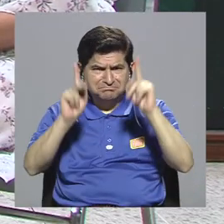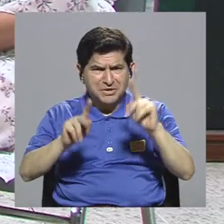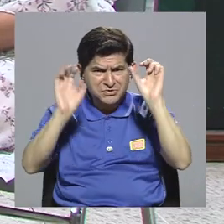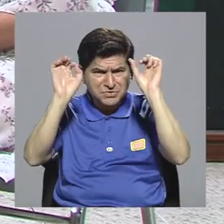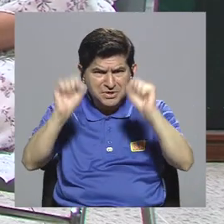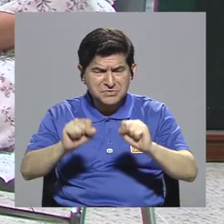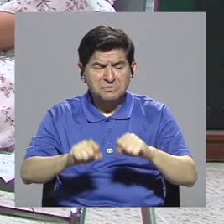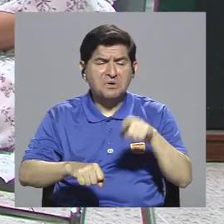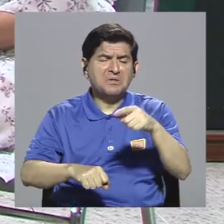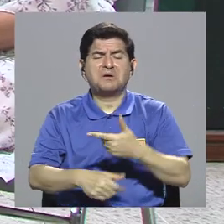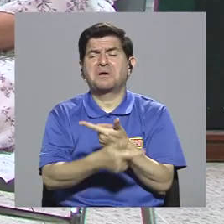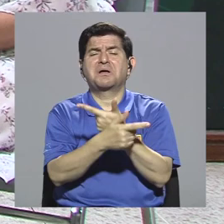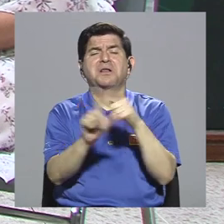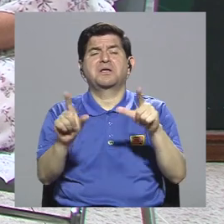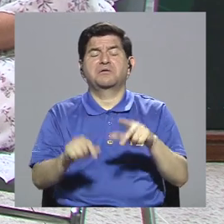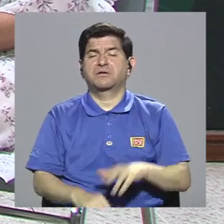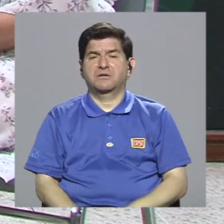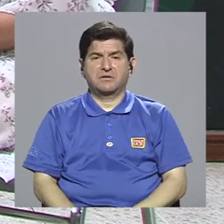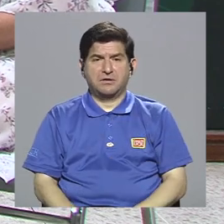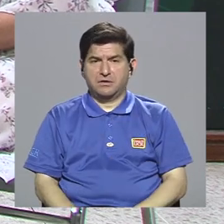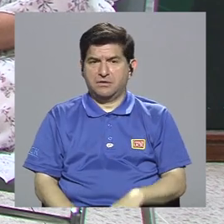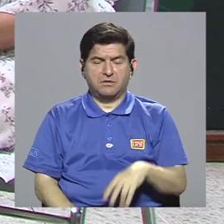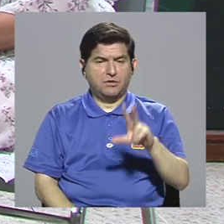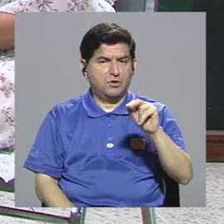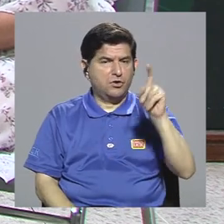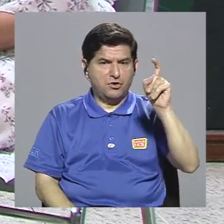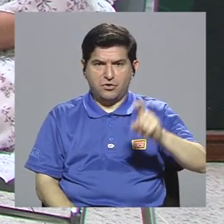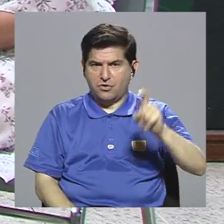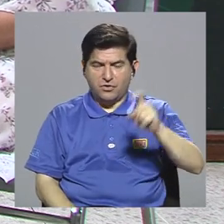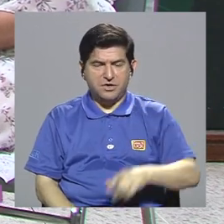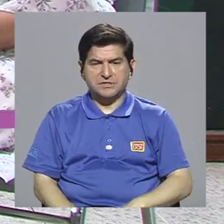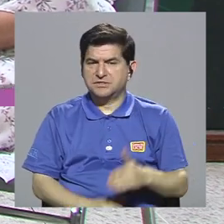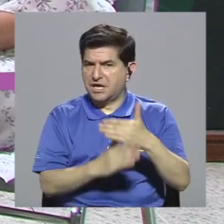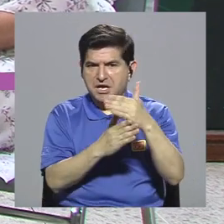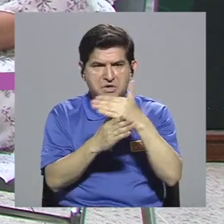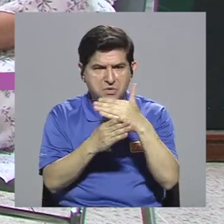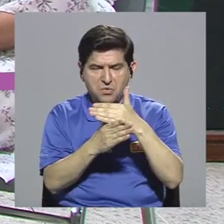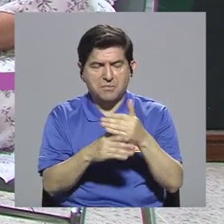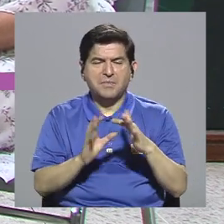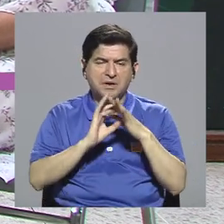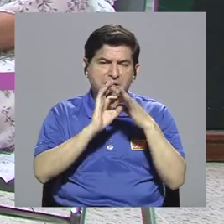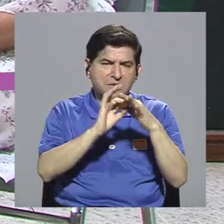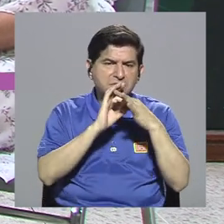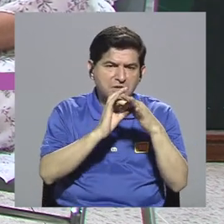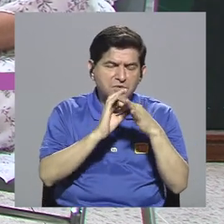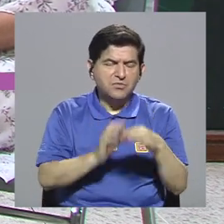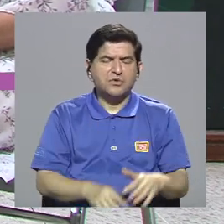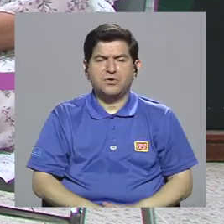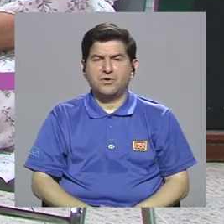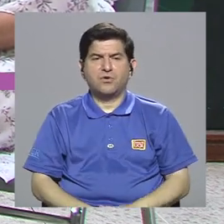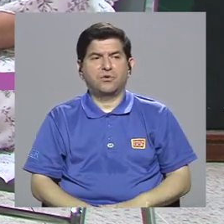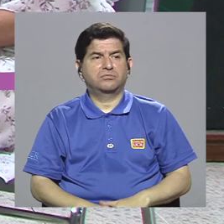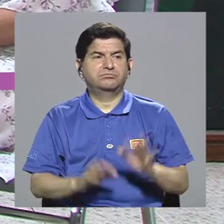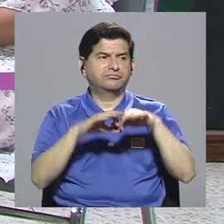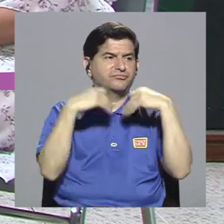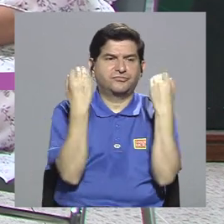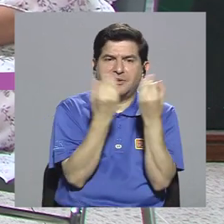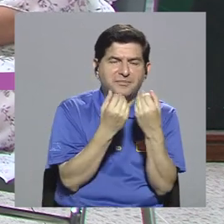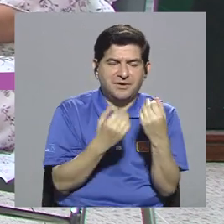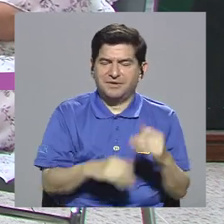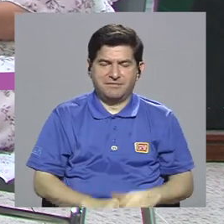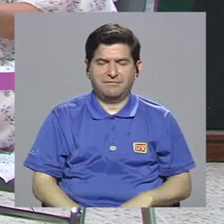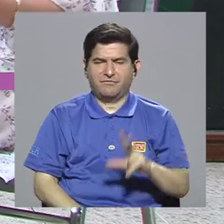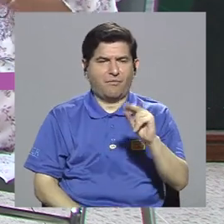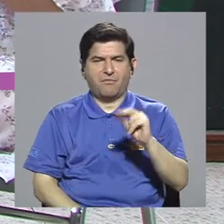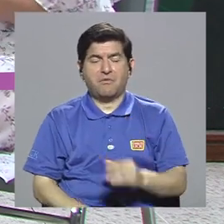futura conducta suicida. Entonces, no son personas que pueden quedar ahí, podemos incluir, porque no necesariamente hay que compartir un